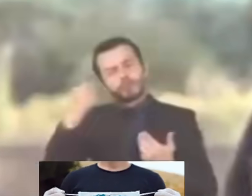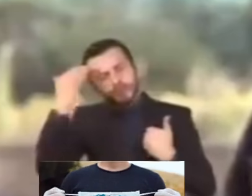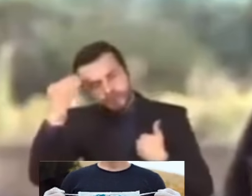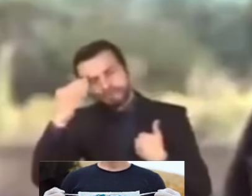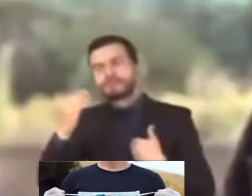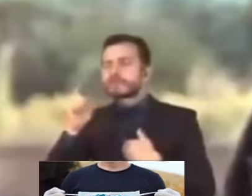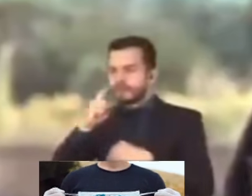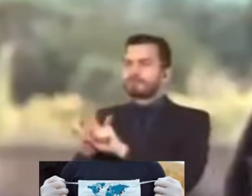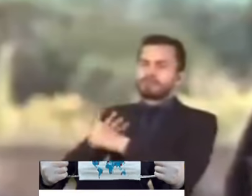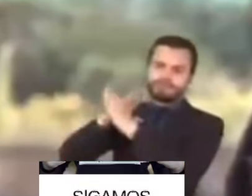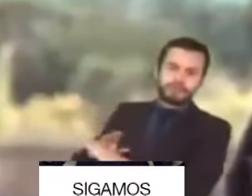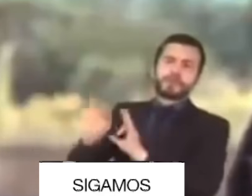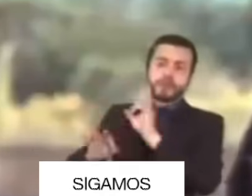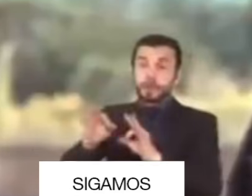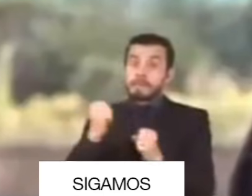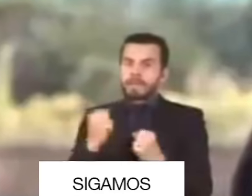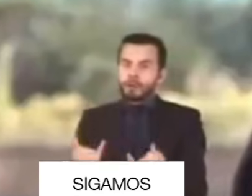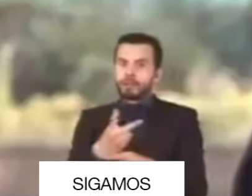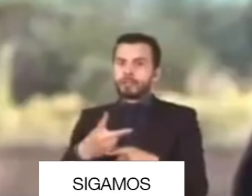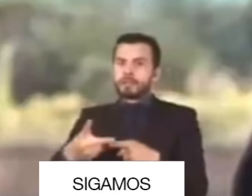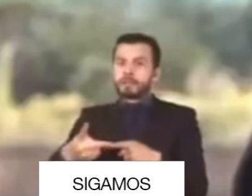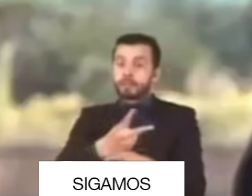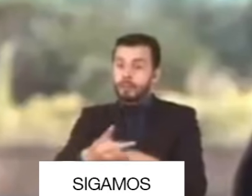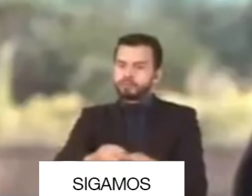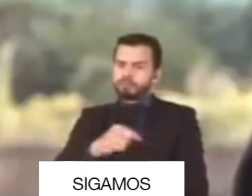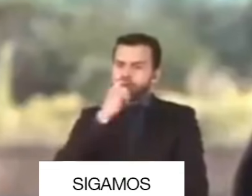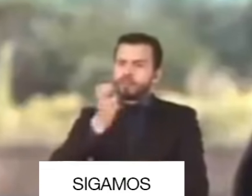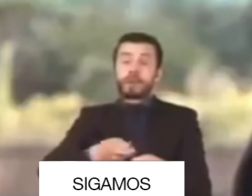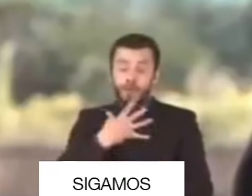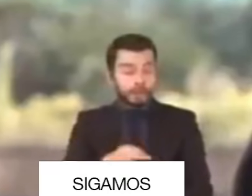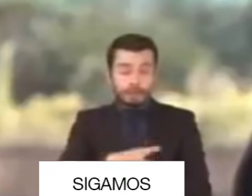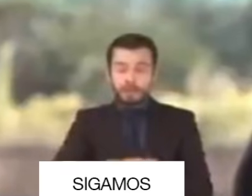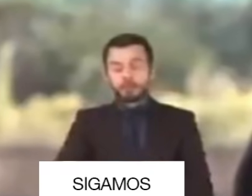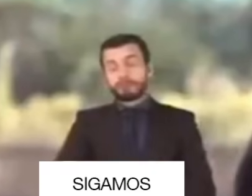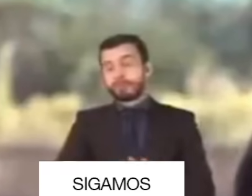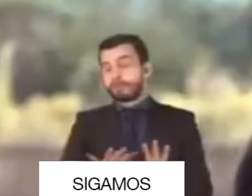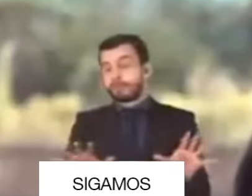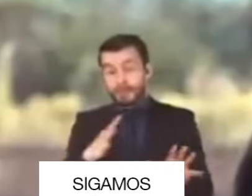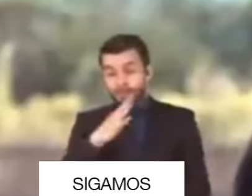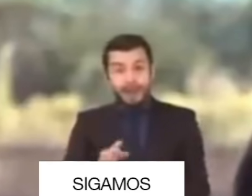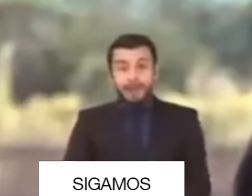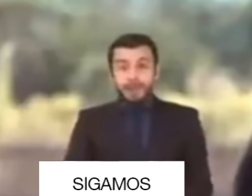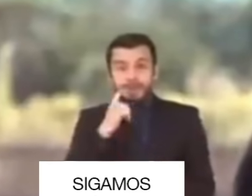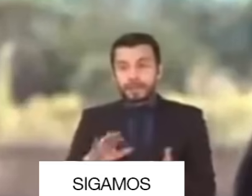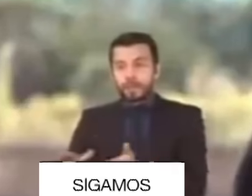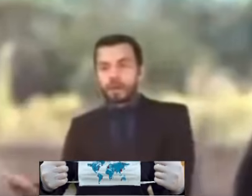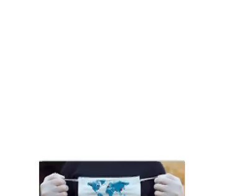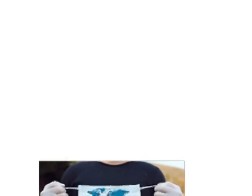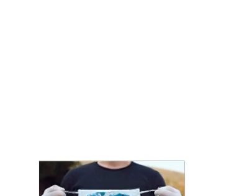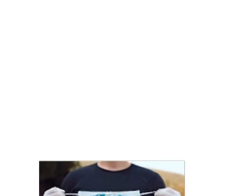creciendo, sobre todo en estas dos semanas que vamos a pasar por un momento de verdad muy, muy, muy crítico. Estamos literalmente entre la vida y la muerte, digamos,